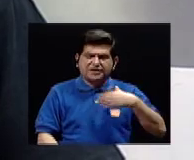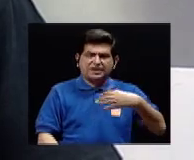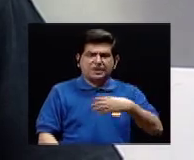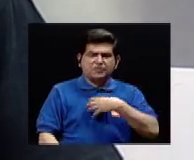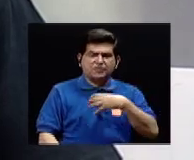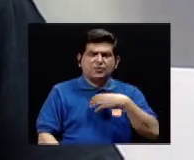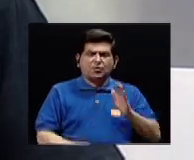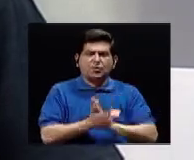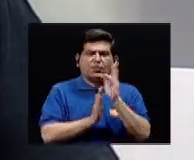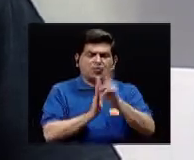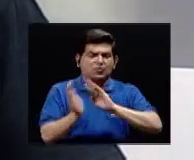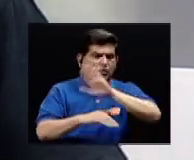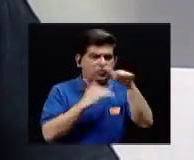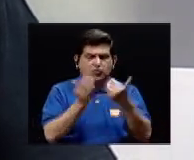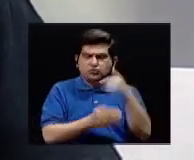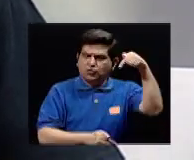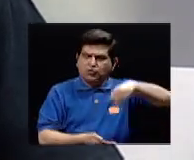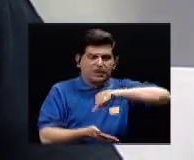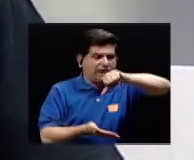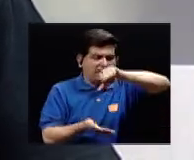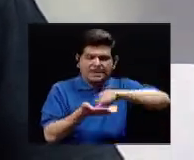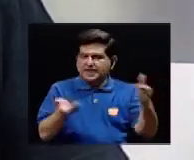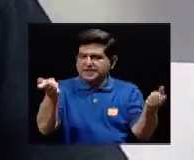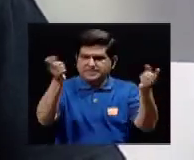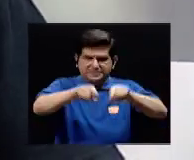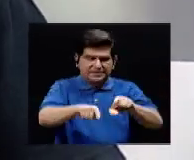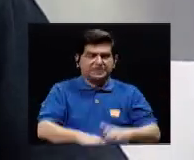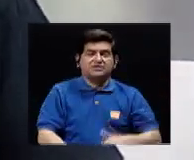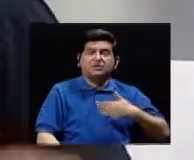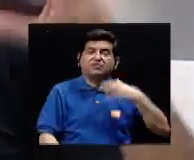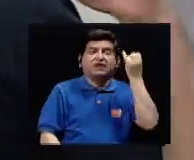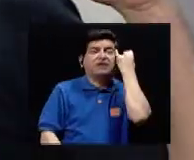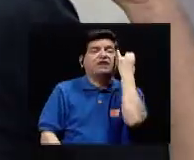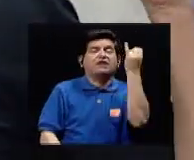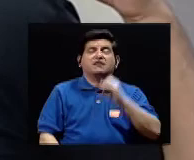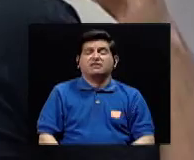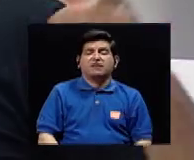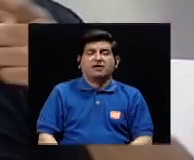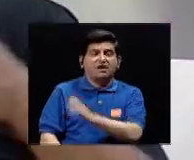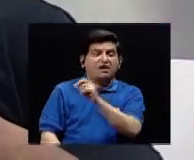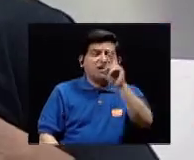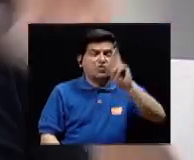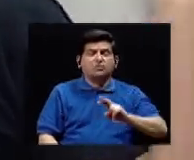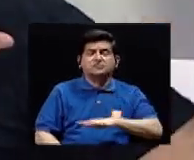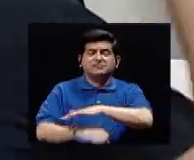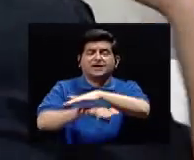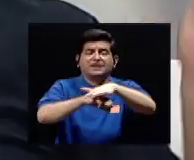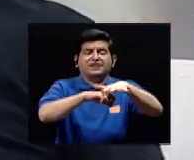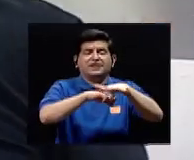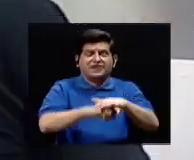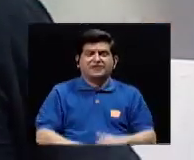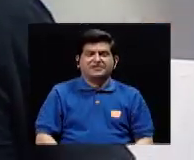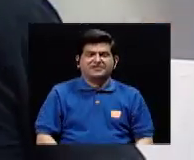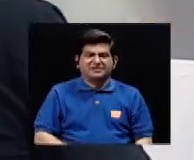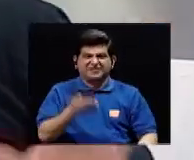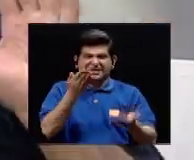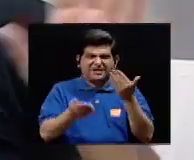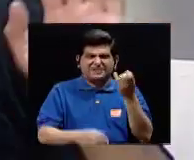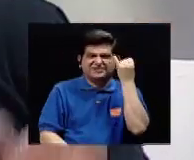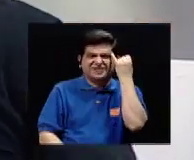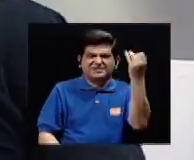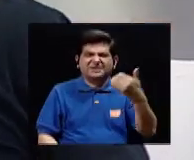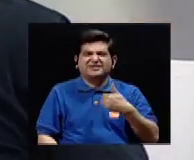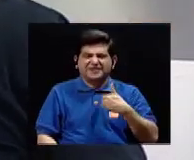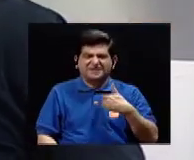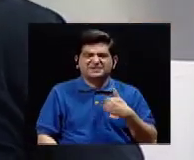propio documental, es decir, no todo pasa aquí en el centro. Tenemos esta idea de que Costa Rica es una isla, que es una cosa que sale muchísimo, es una imagen